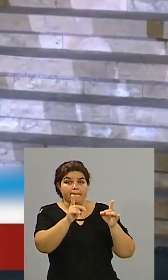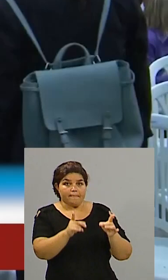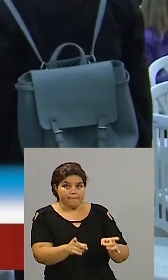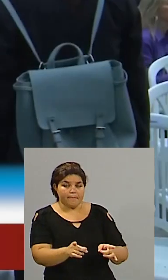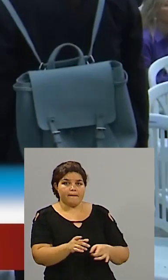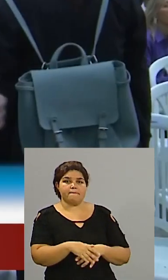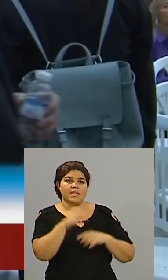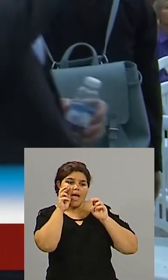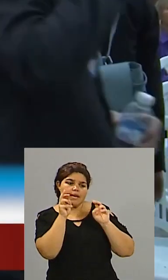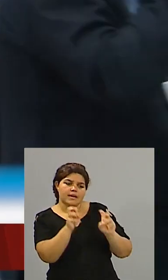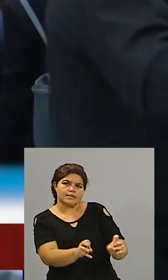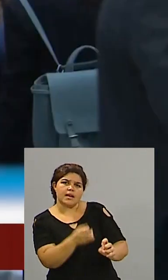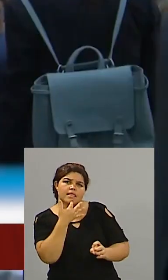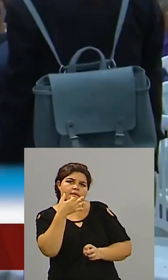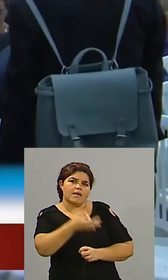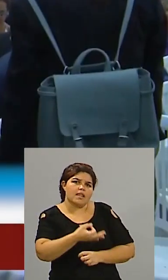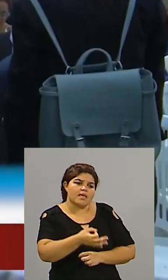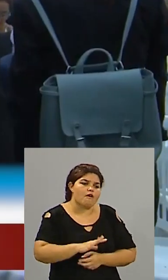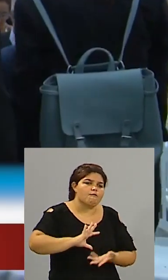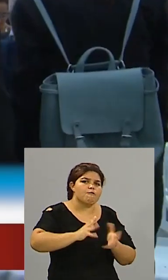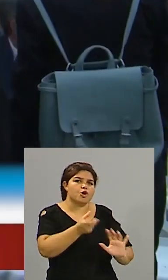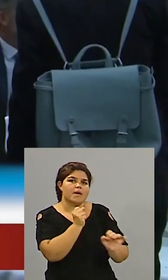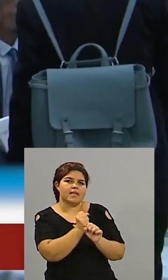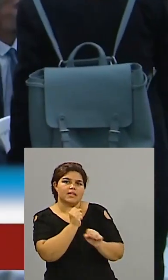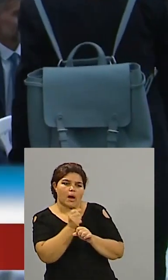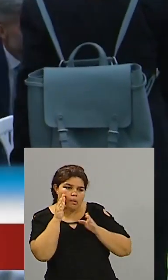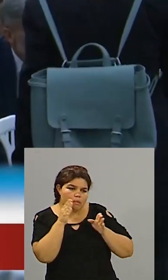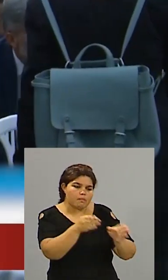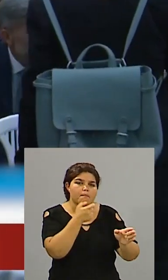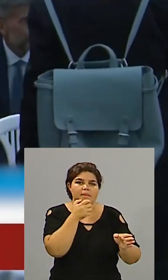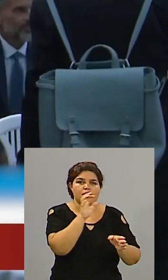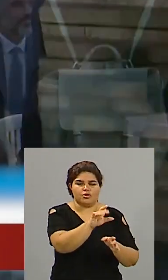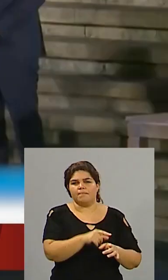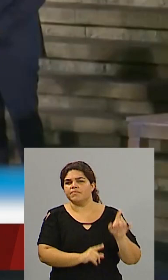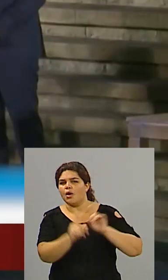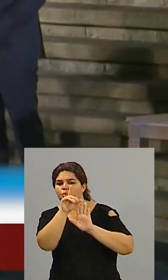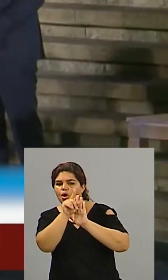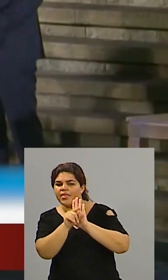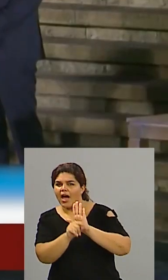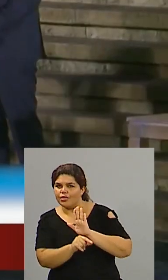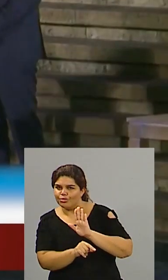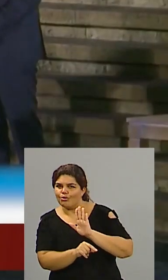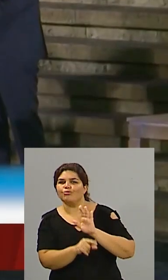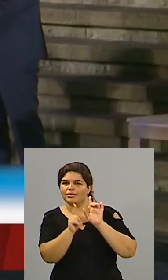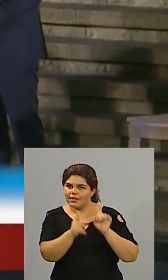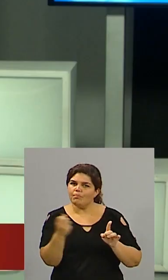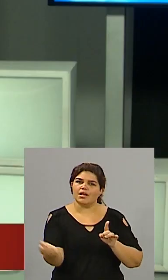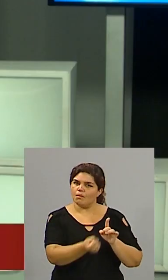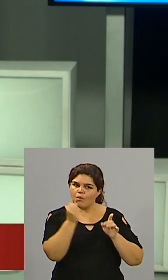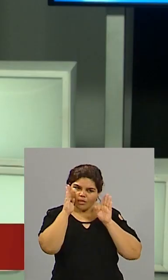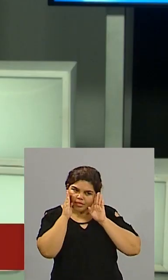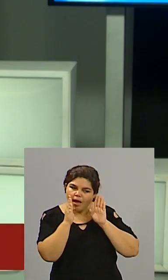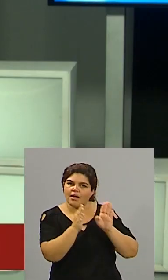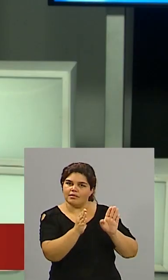para ver un poco la realidad de cómo se piensa trabajar en la provincia de Mendoza. Repasando algunos datos, ¿no? También hay que tenerlo presente y sobre